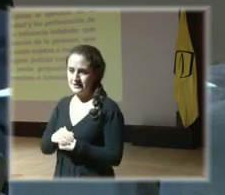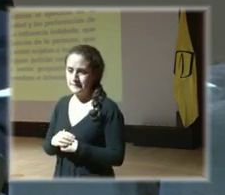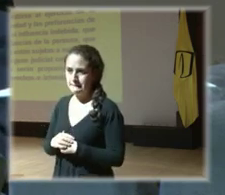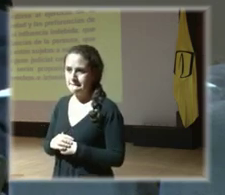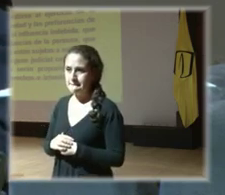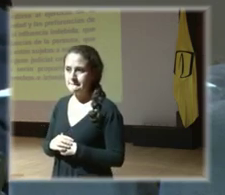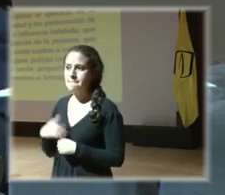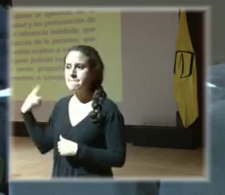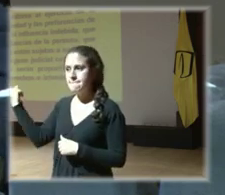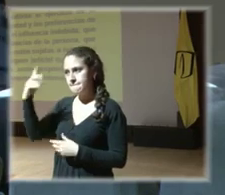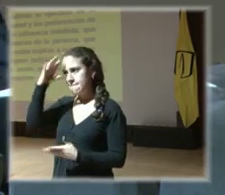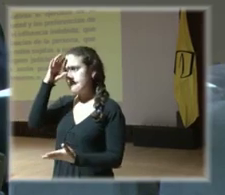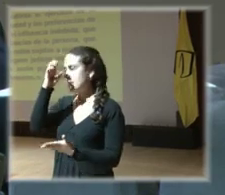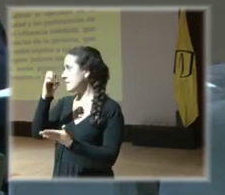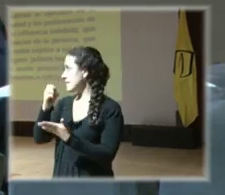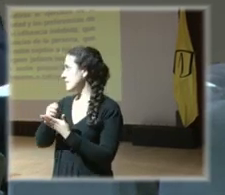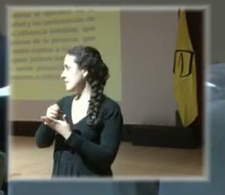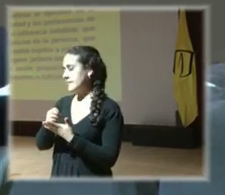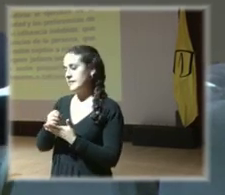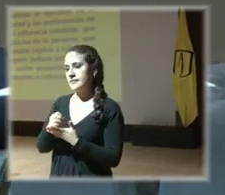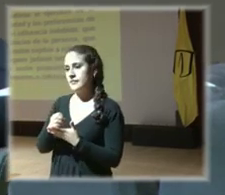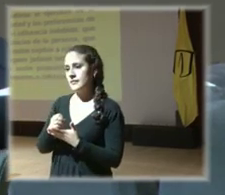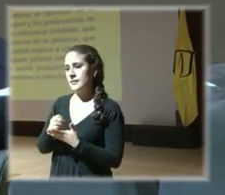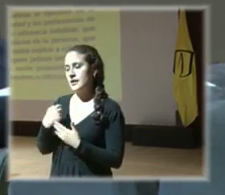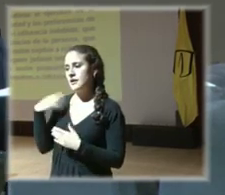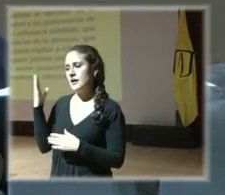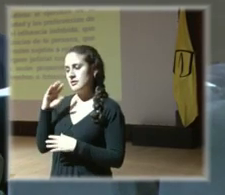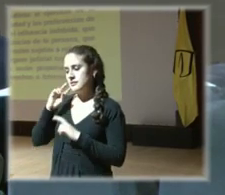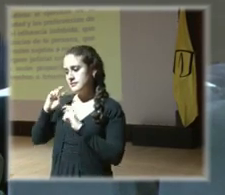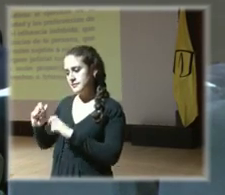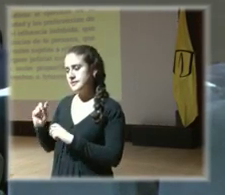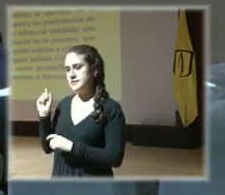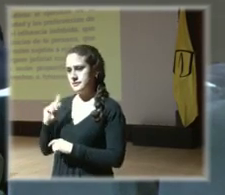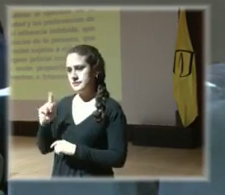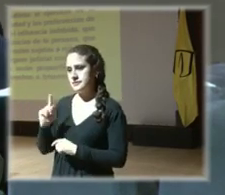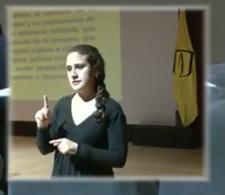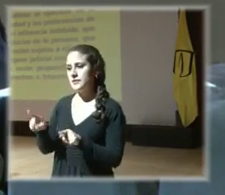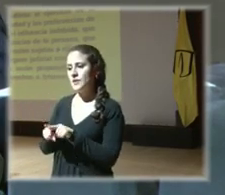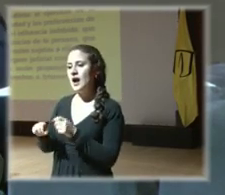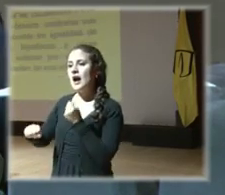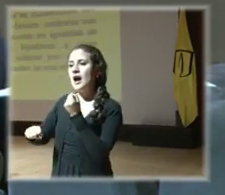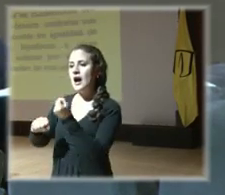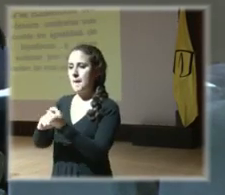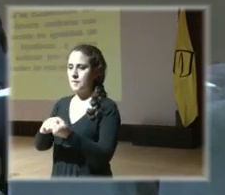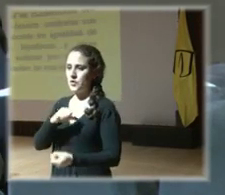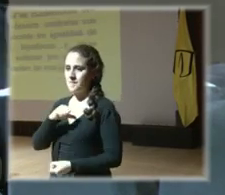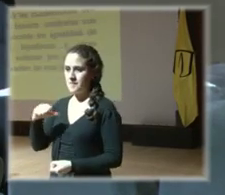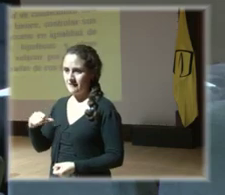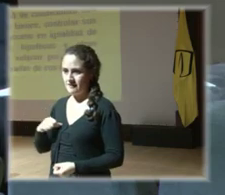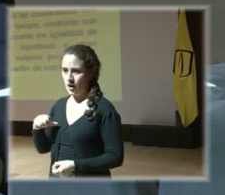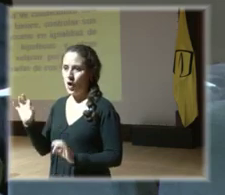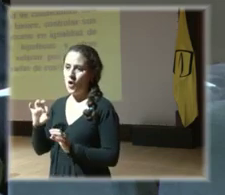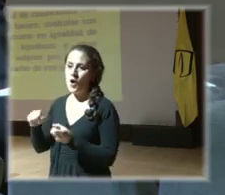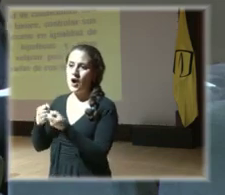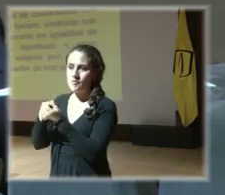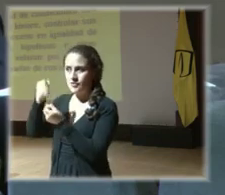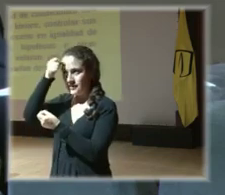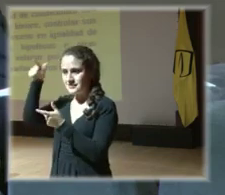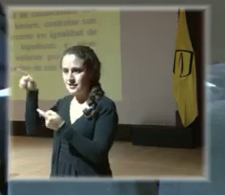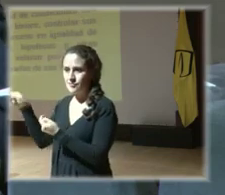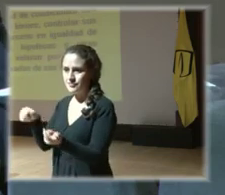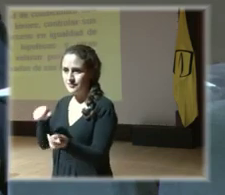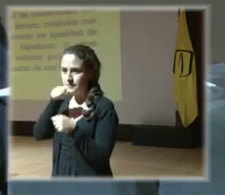nosotros opinamos que, en general, de los estudios que hemos hecho, que existen lo que son apoyos privados y apoyos públicos, por decir una forma,